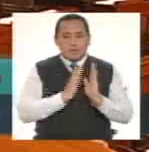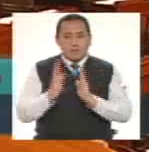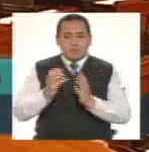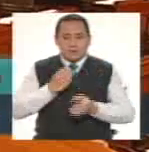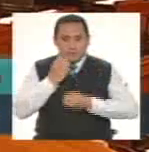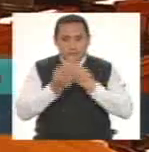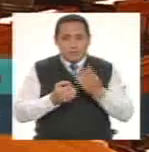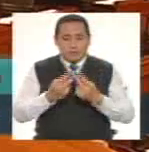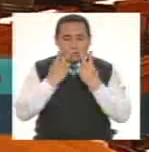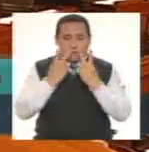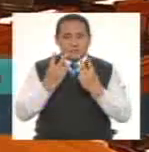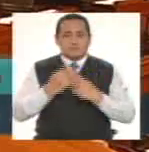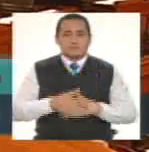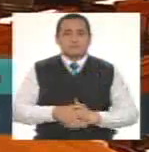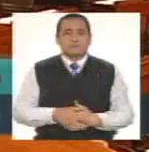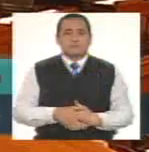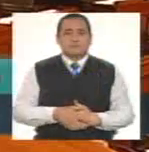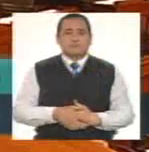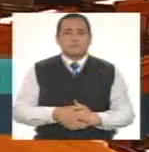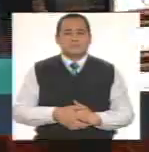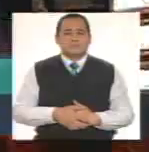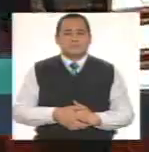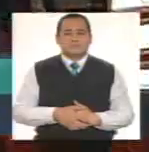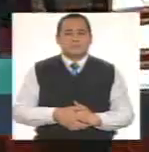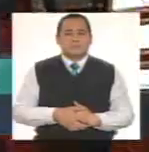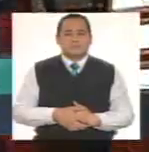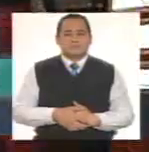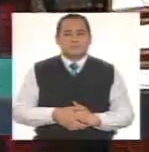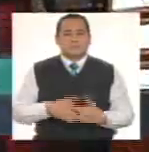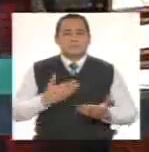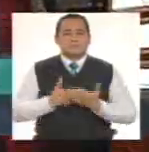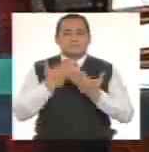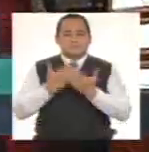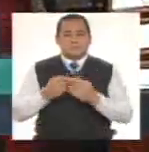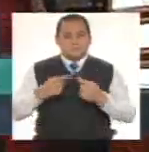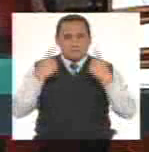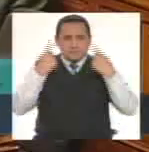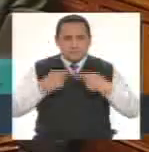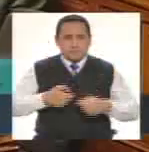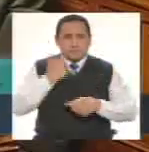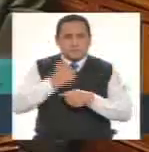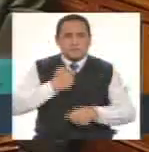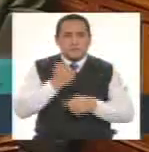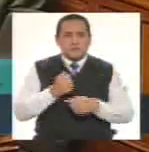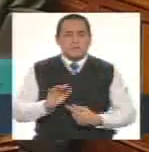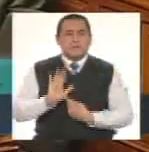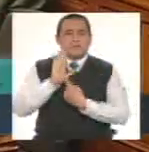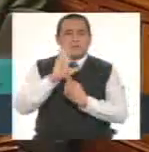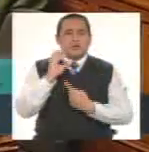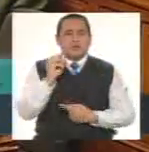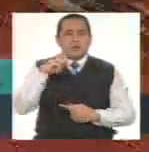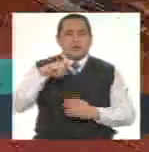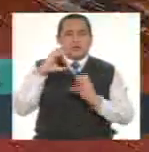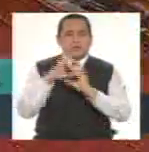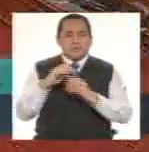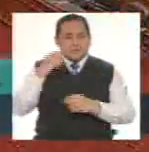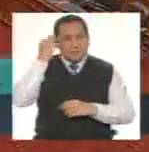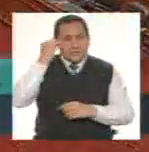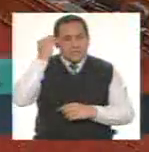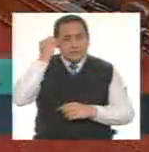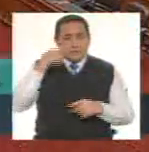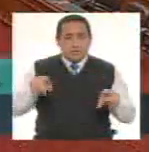una nota. Vamos adelante con ella. El ranking de eficacia legislativa elaborado por la ONG Reflexión